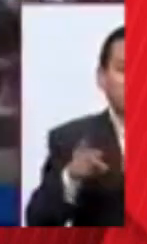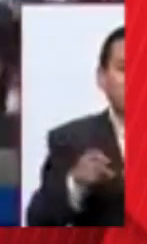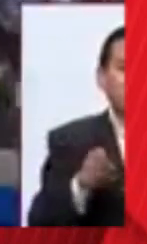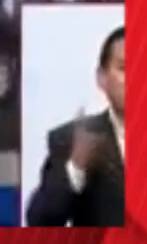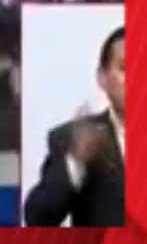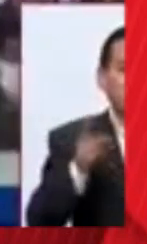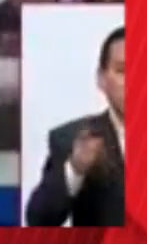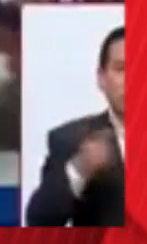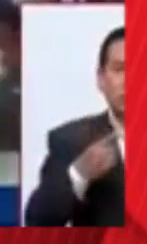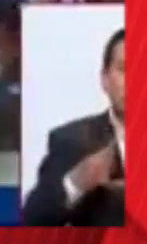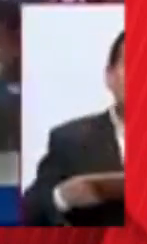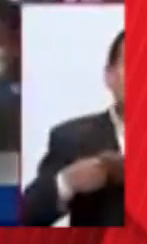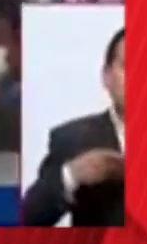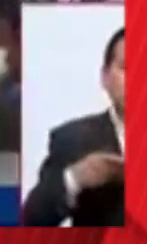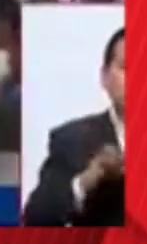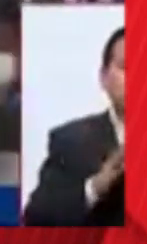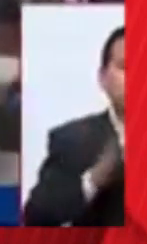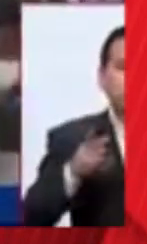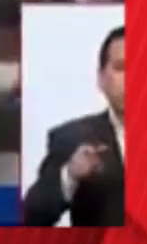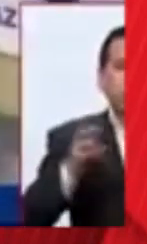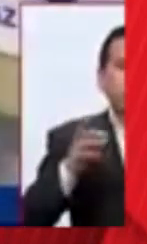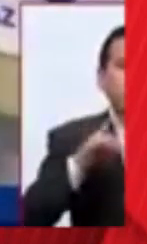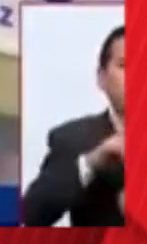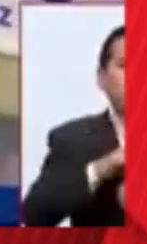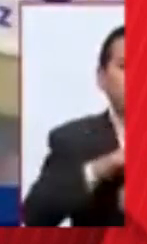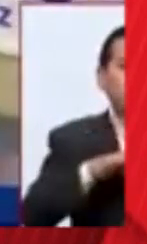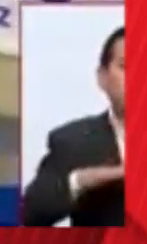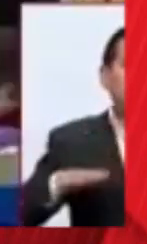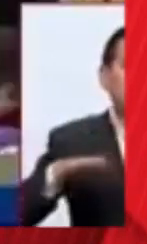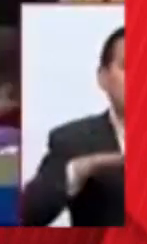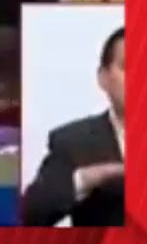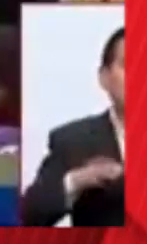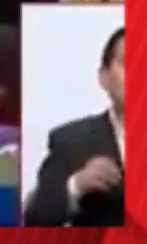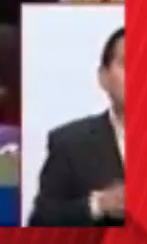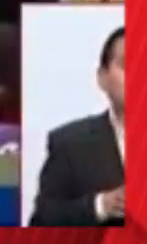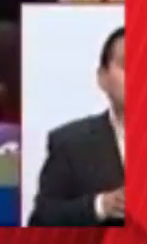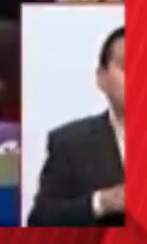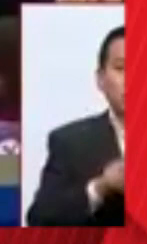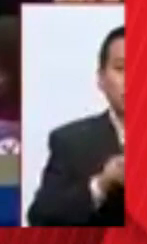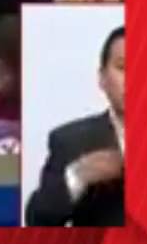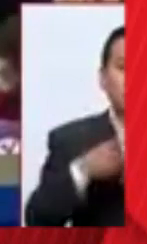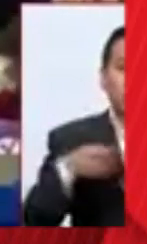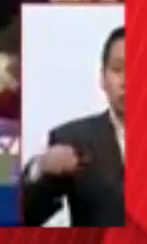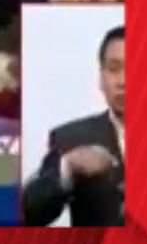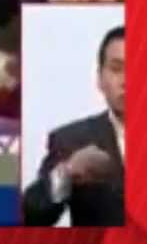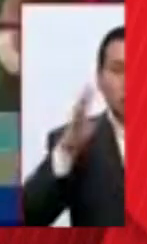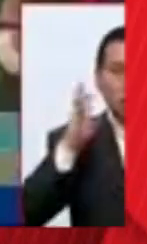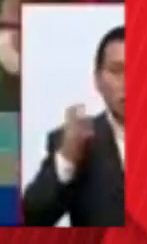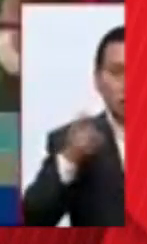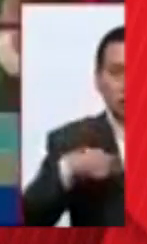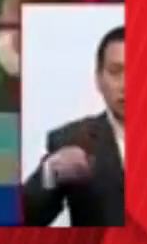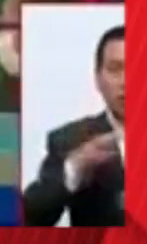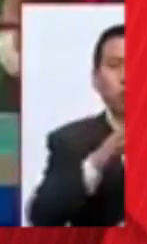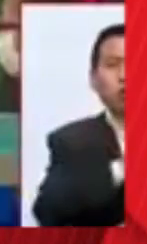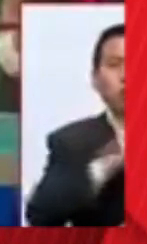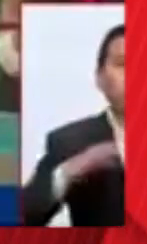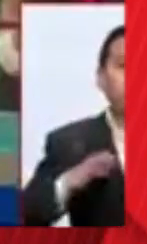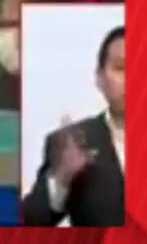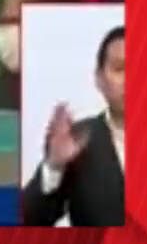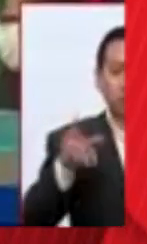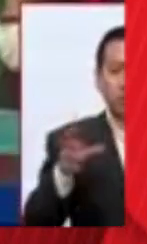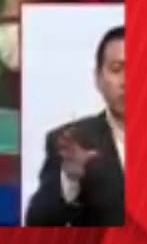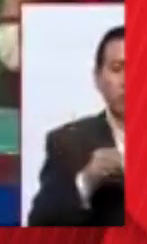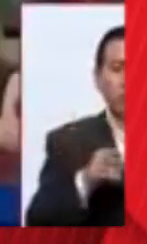se ha debatido bastante el tema tierra, pero también tocaron el tema del Congreso